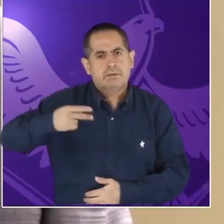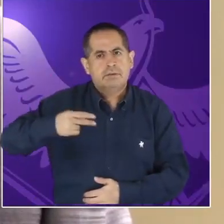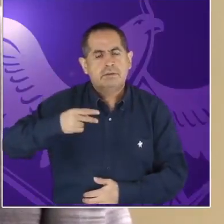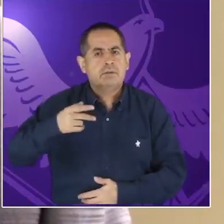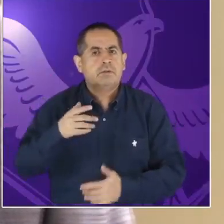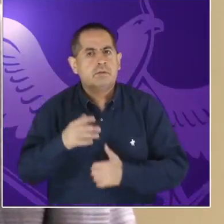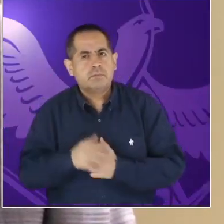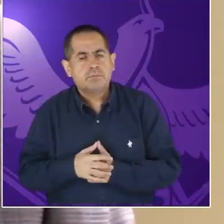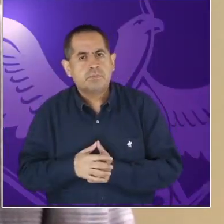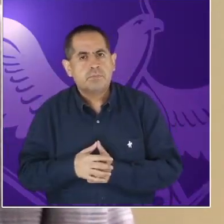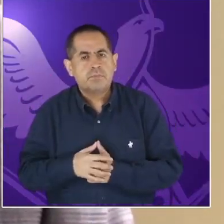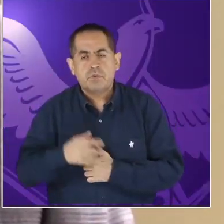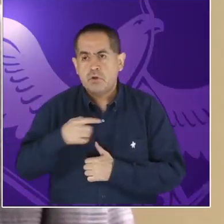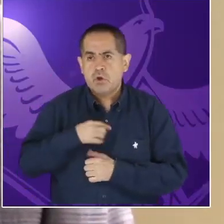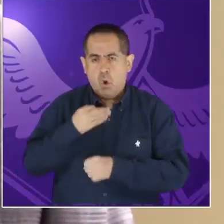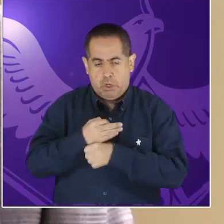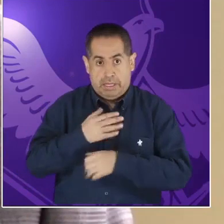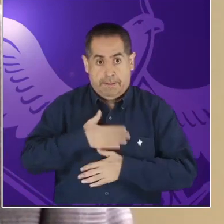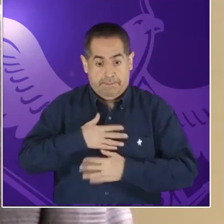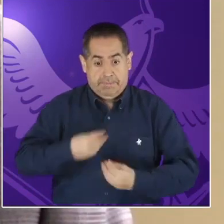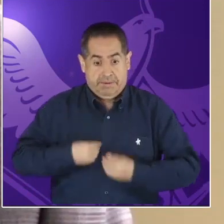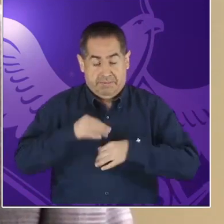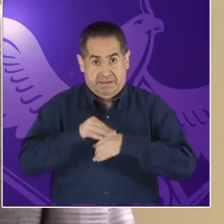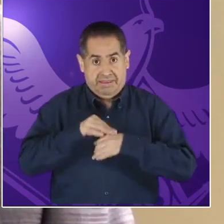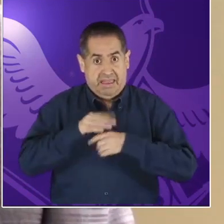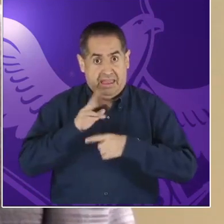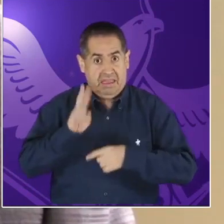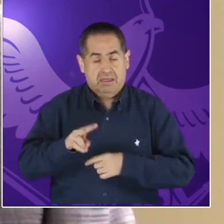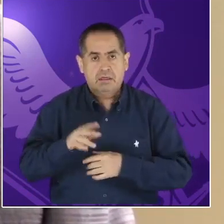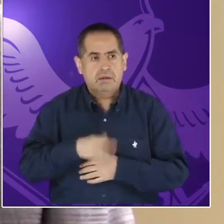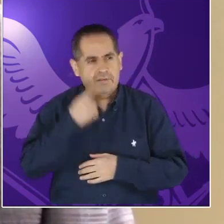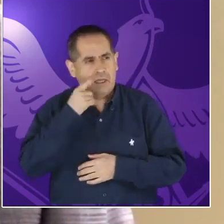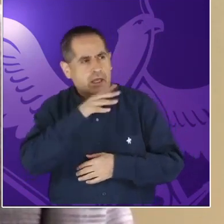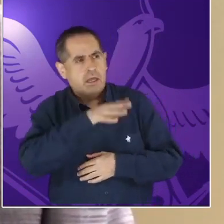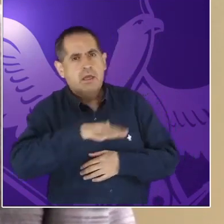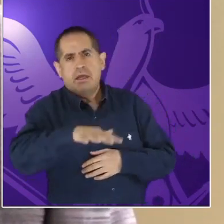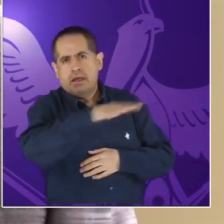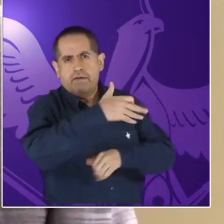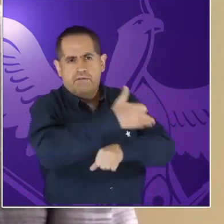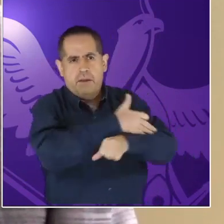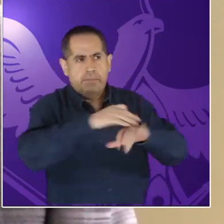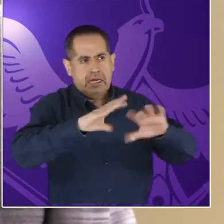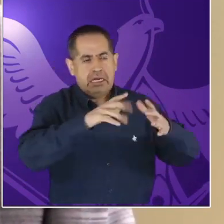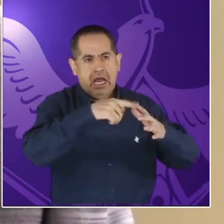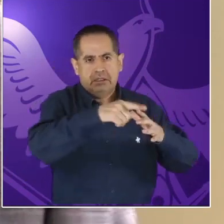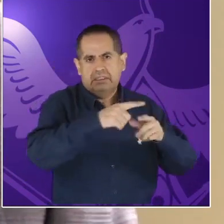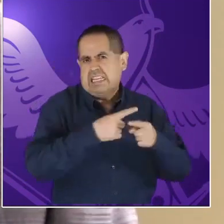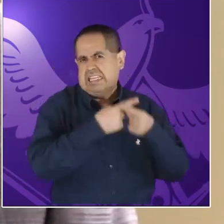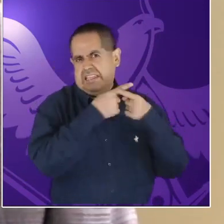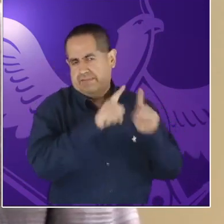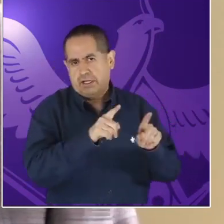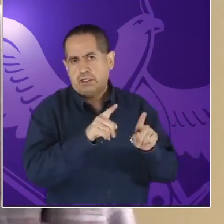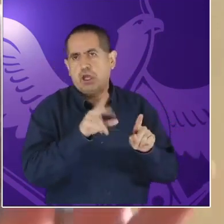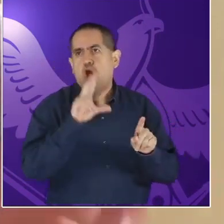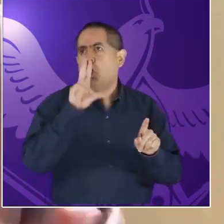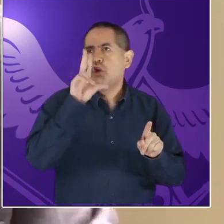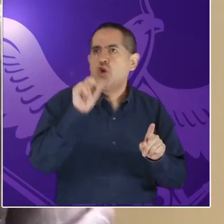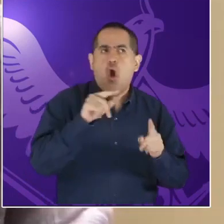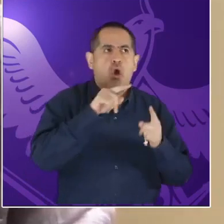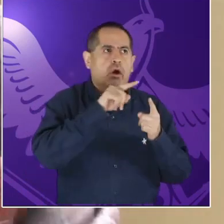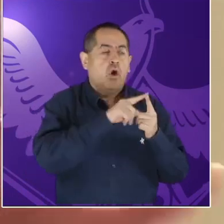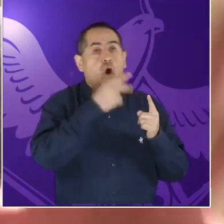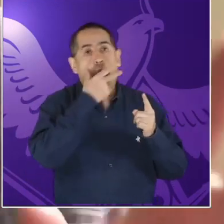interesante quizá lo que yo estoy viviendo, porque en realidad el universo dentro de las familias que no siguen